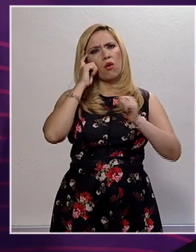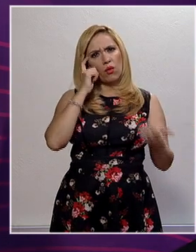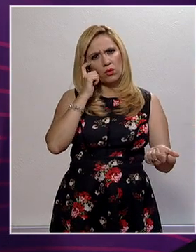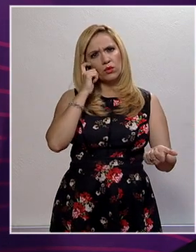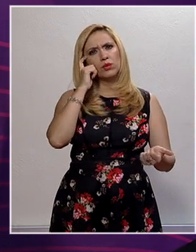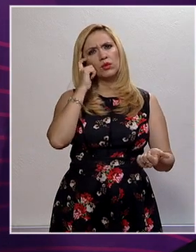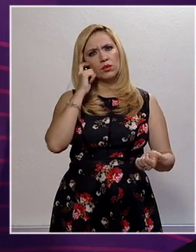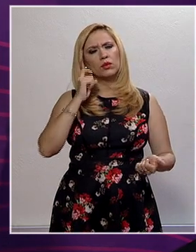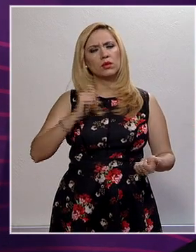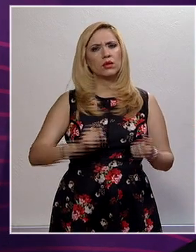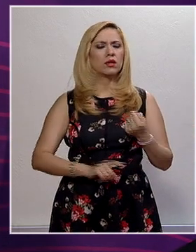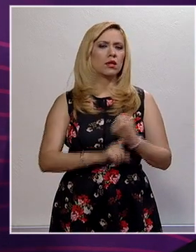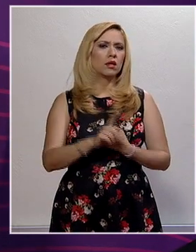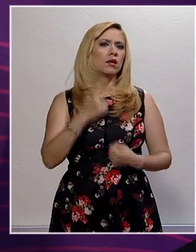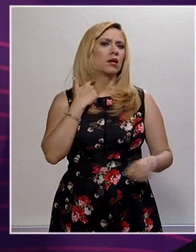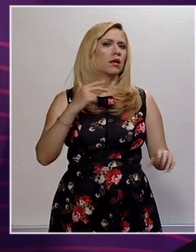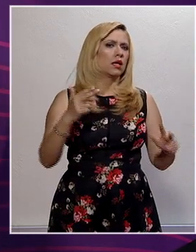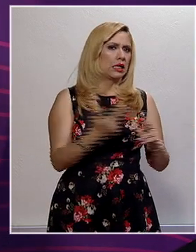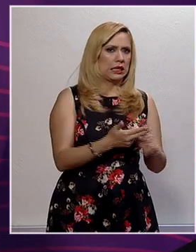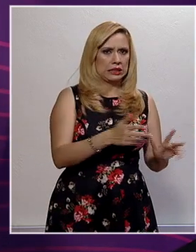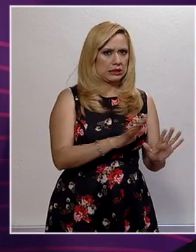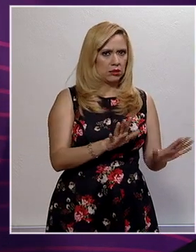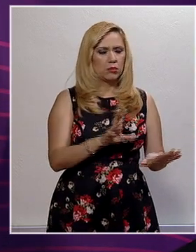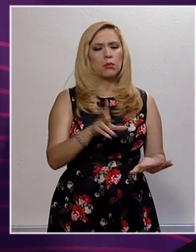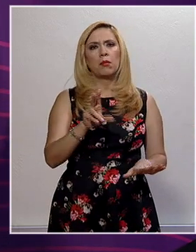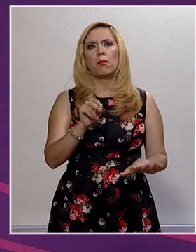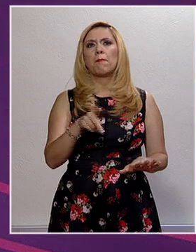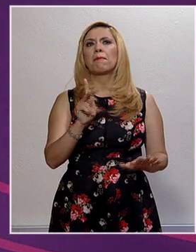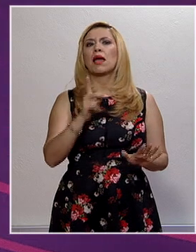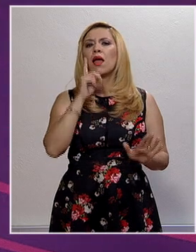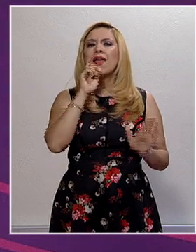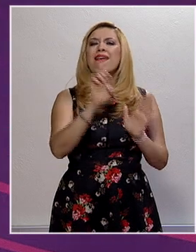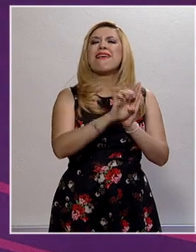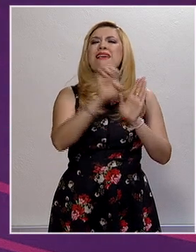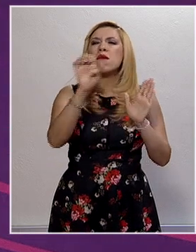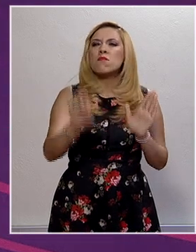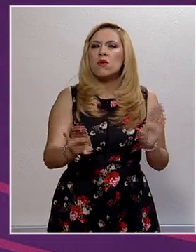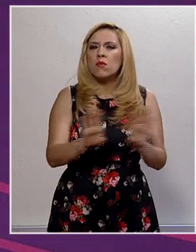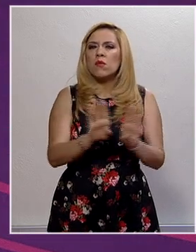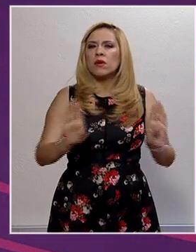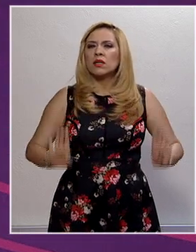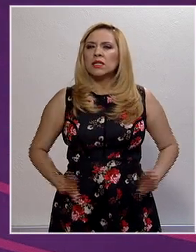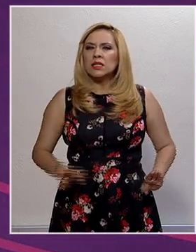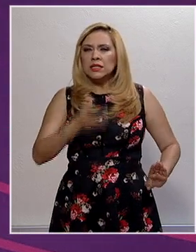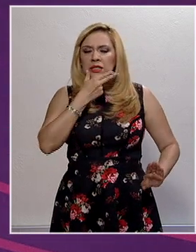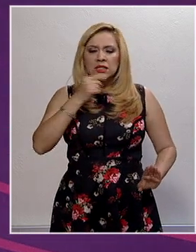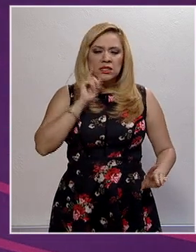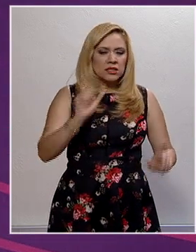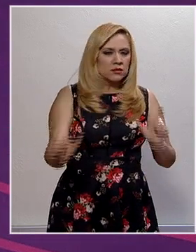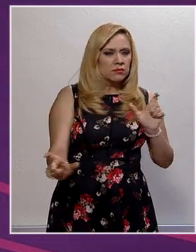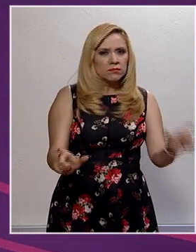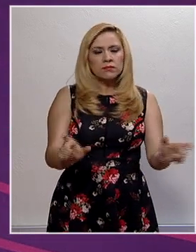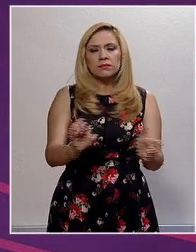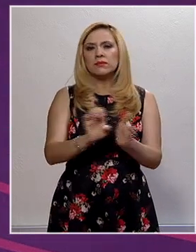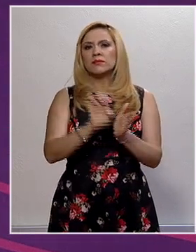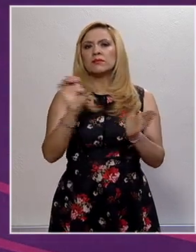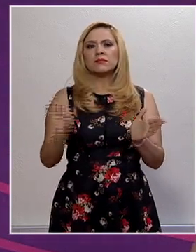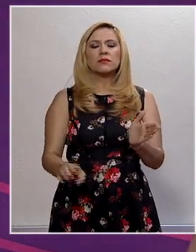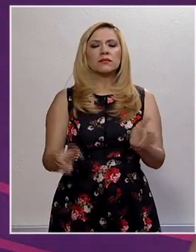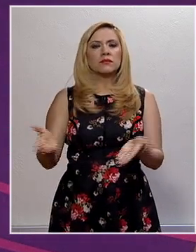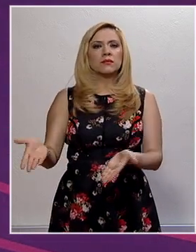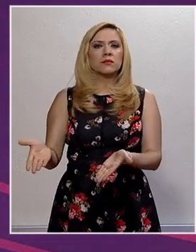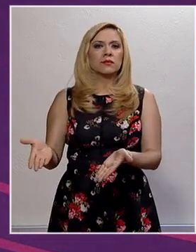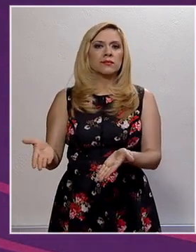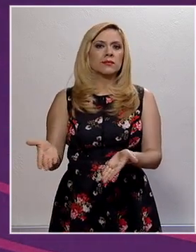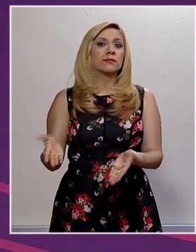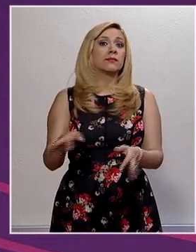son de feminicidio, pero que demuestran una perspectiva de género, como casos en que se han reconocido la